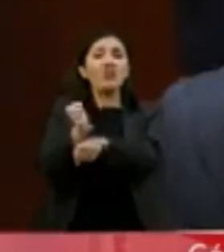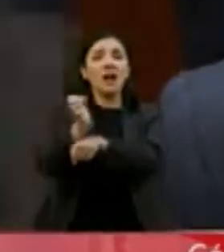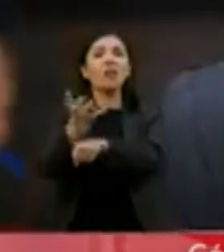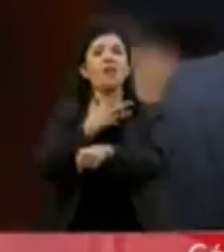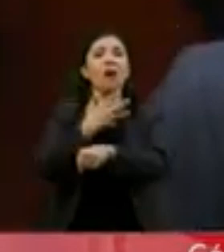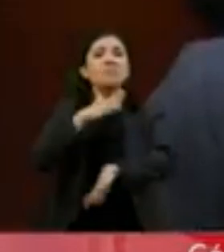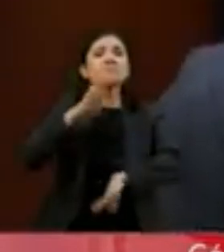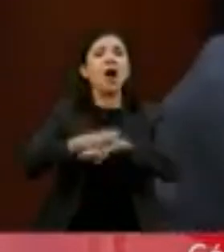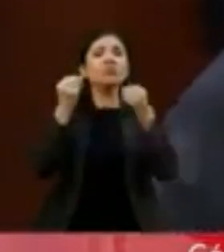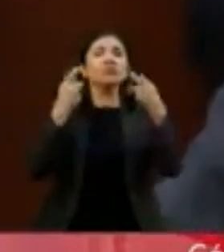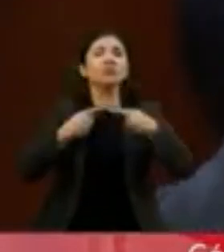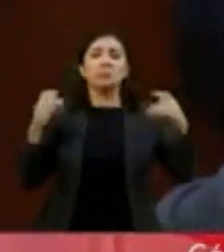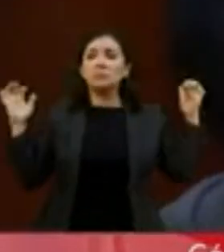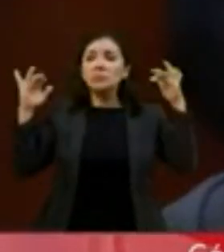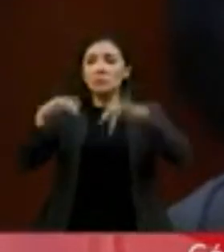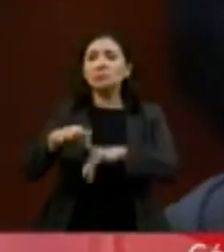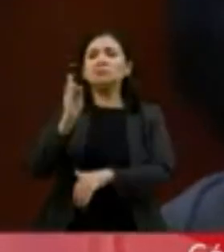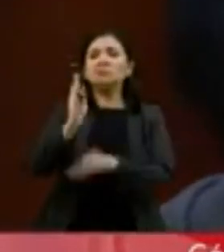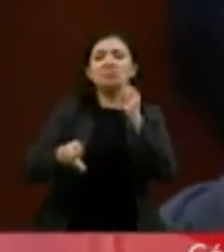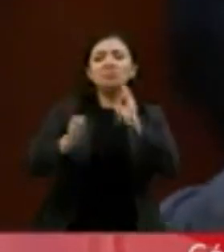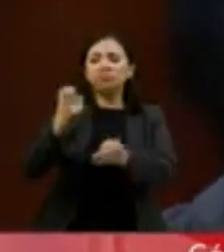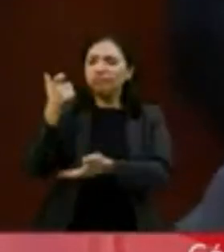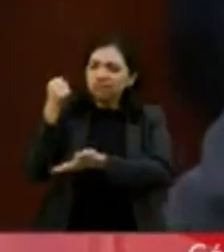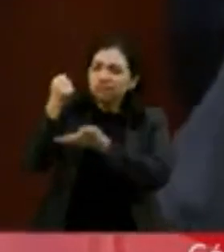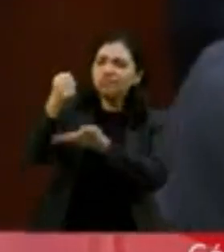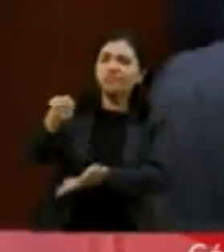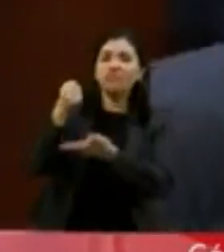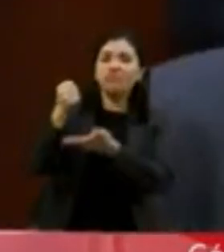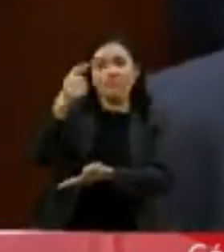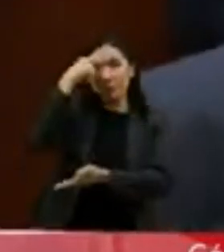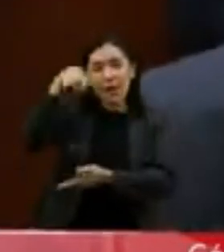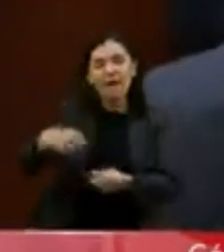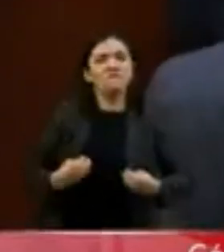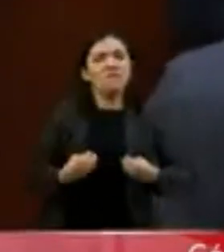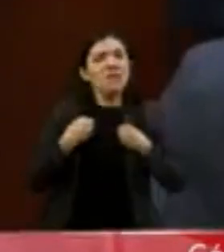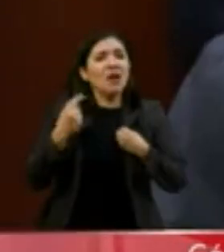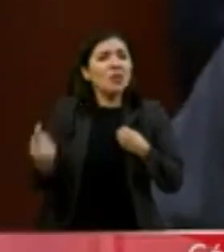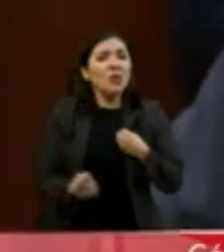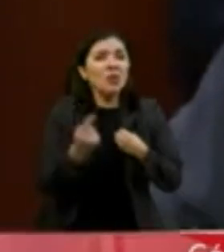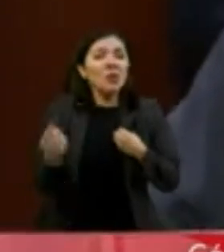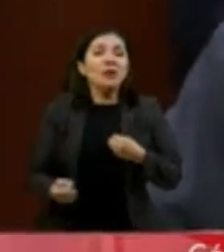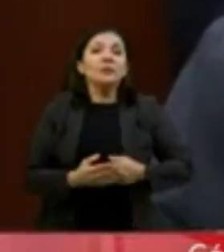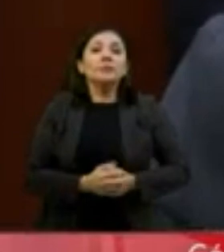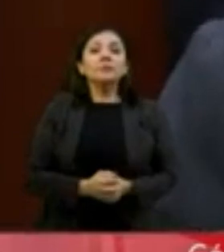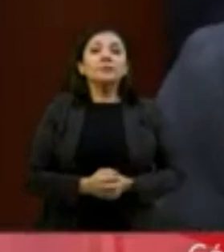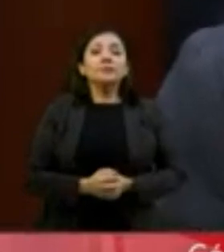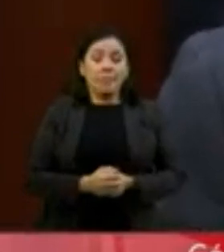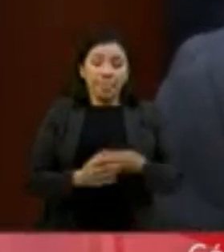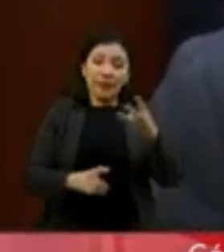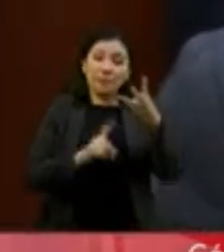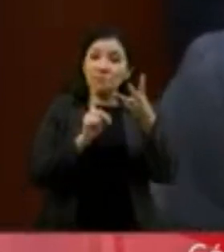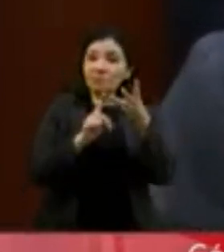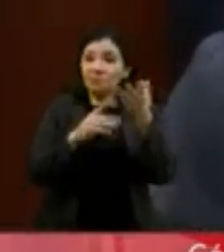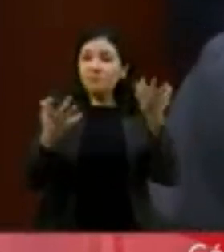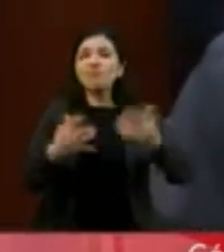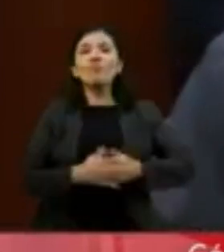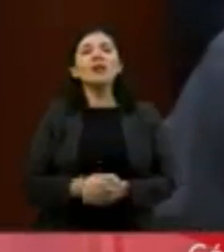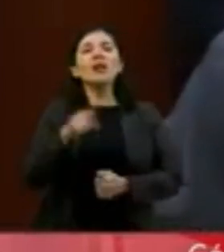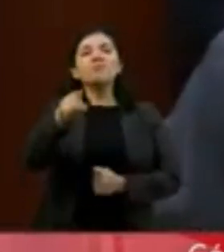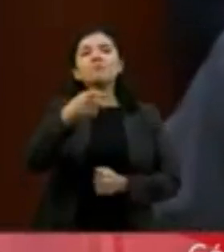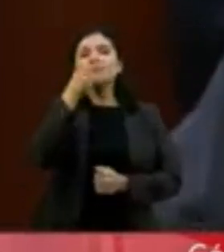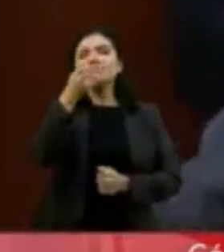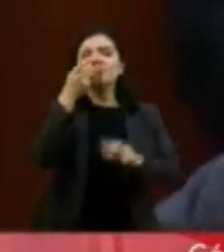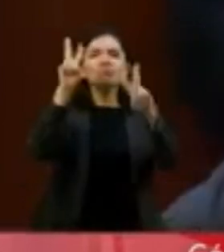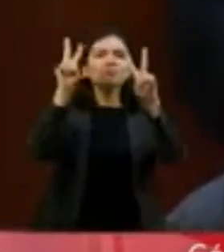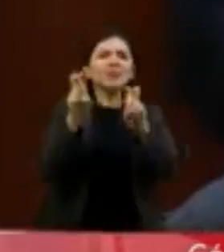atrae no solo a la inversión sino a las y los mexicanos a vivir tercero respecto